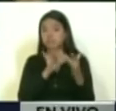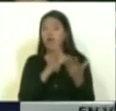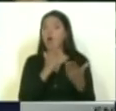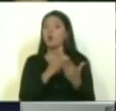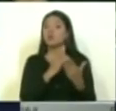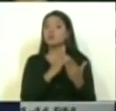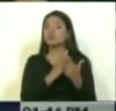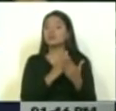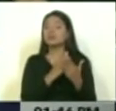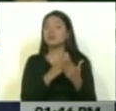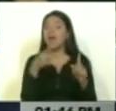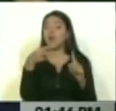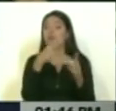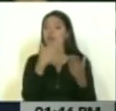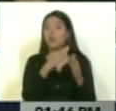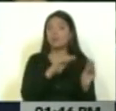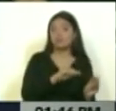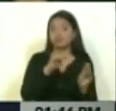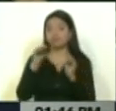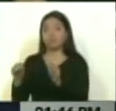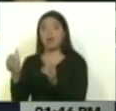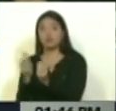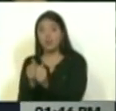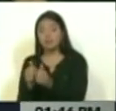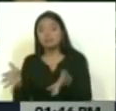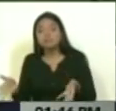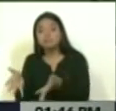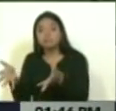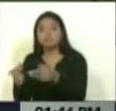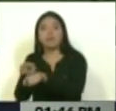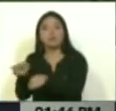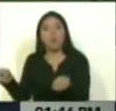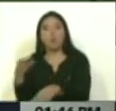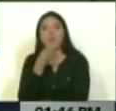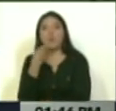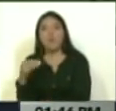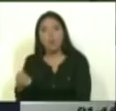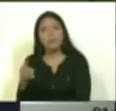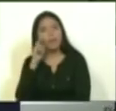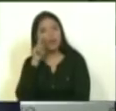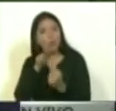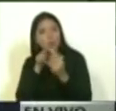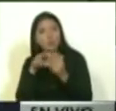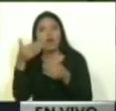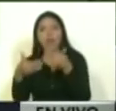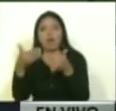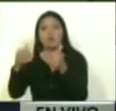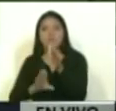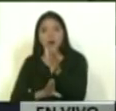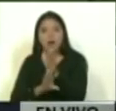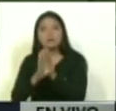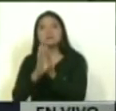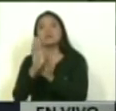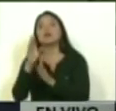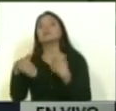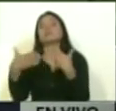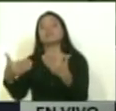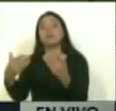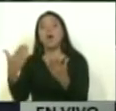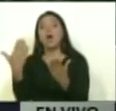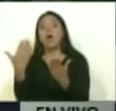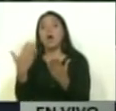se desplazó a Anzoátegui para motivar a los jóvenes, para que ellos vean todo el avance y todo ese desarrollo que hay con el Hotel Escuela,